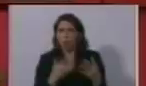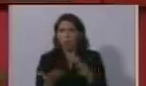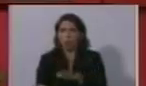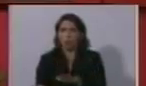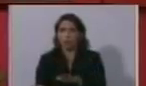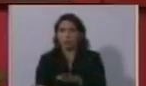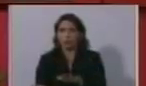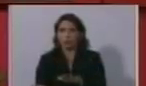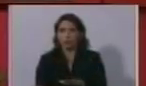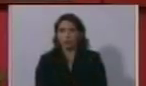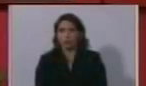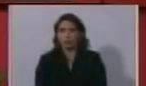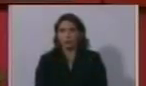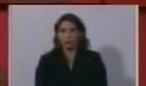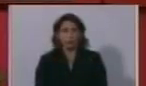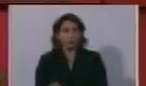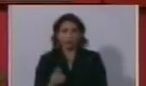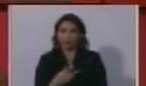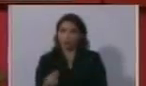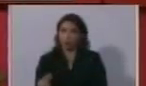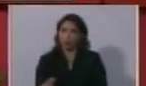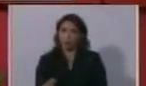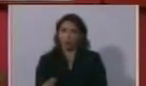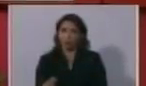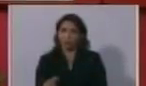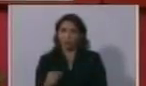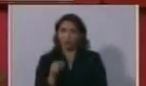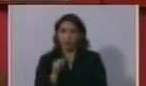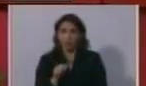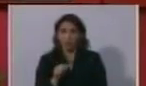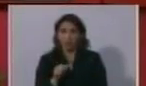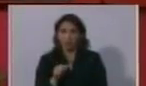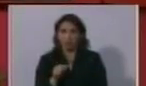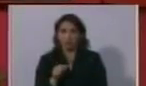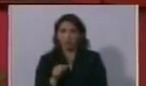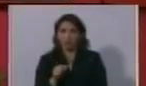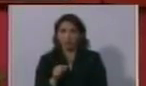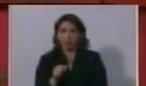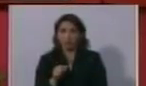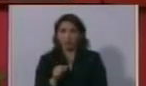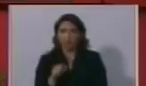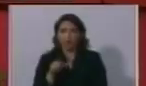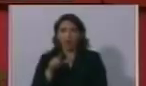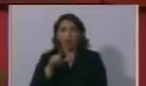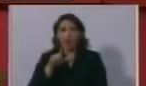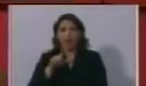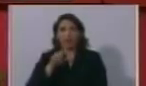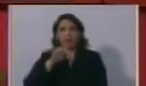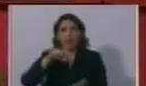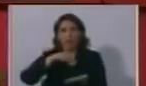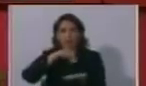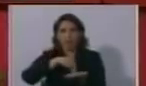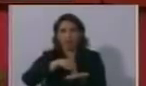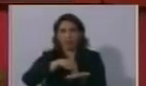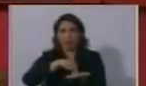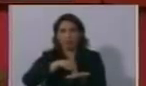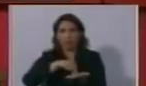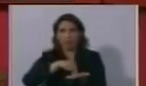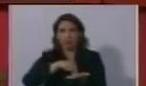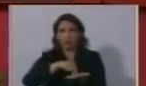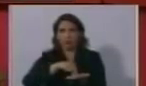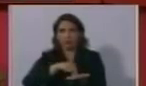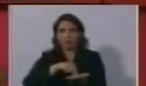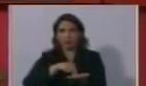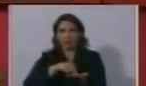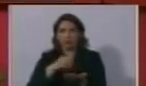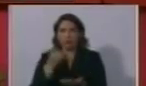No, no son así. Historias tenemos. Libia, Irak, Siria ahorita, ¿cuántos